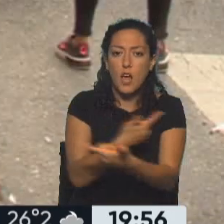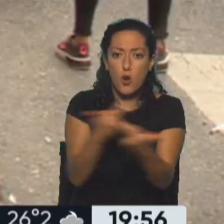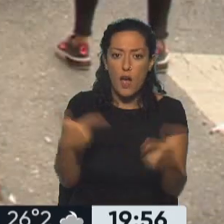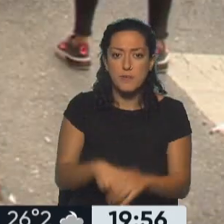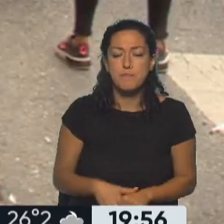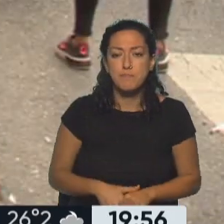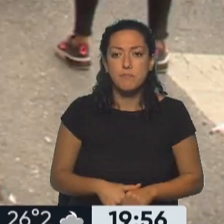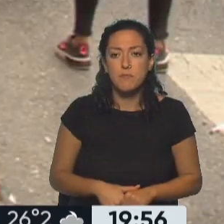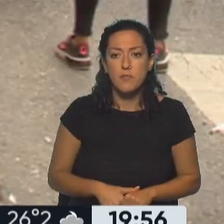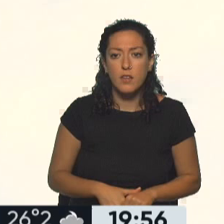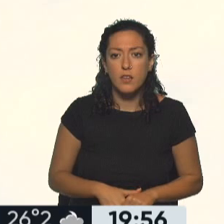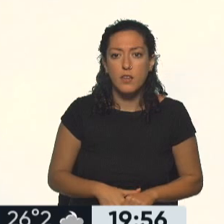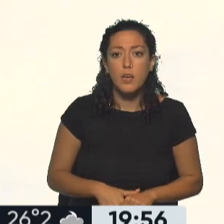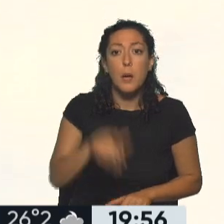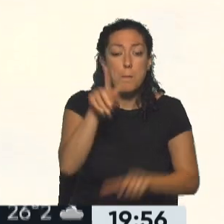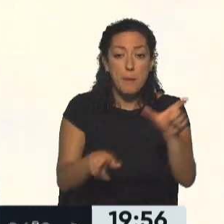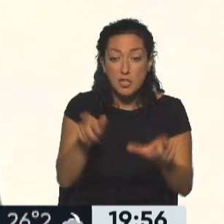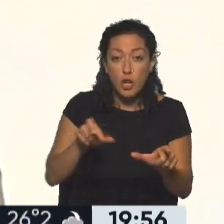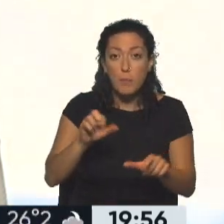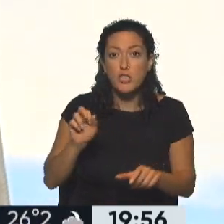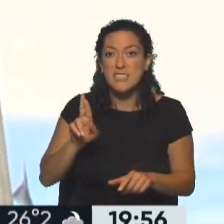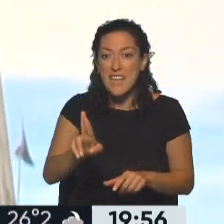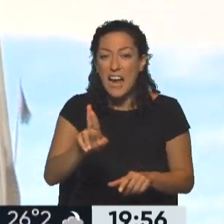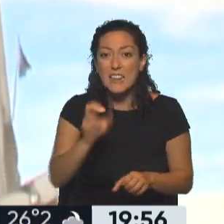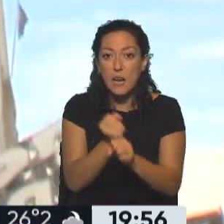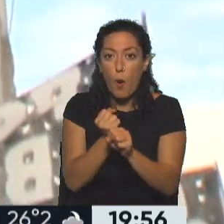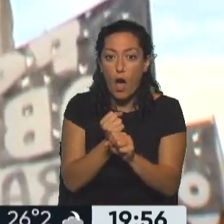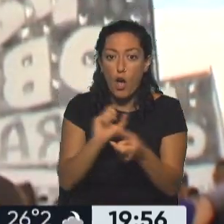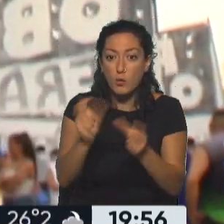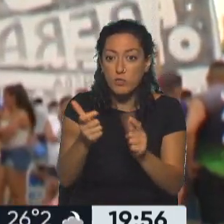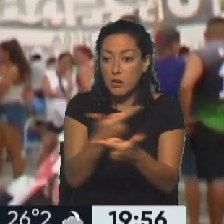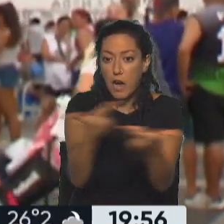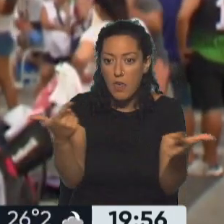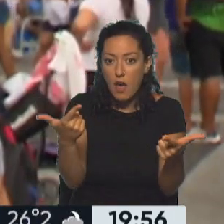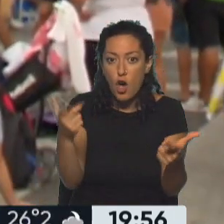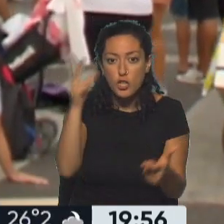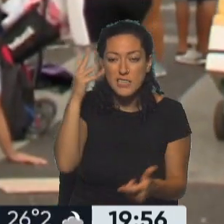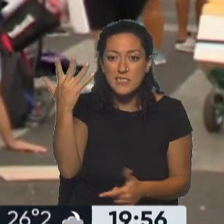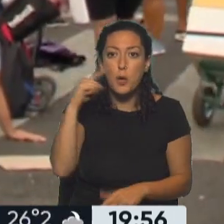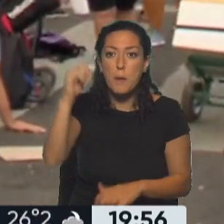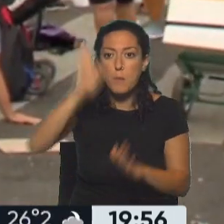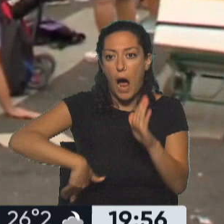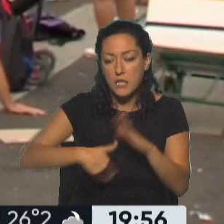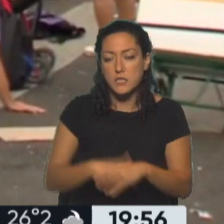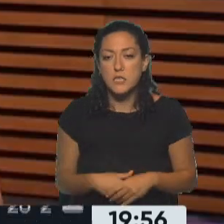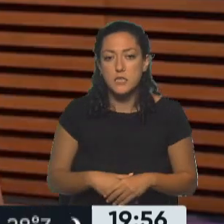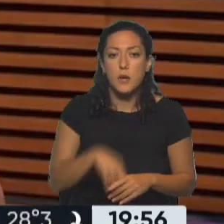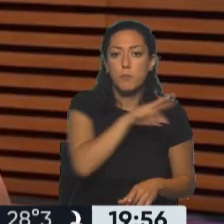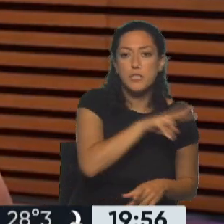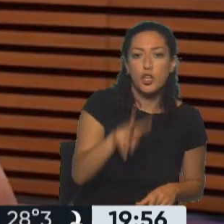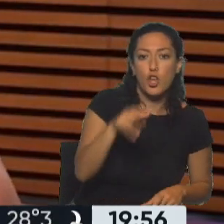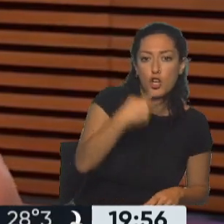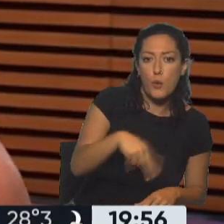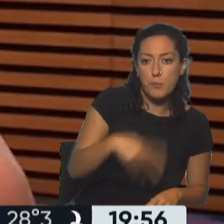un corte de quienes no han validado el potencial trabajo y se han efectivizado 85.000 bajas. Desde el 22 de noviembre,